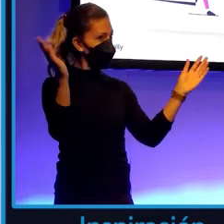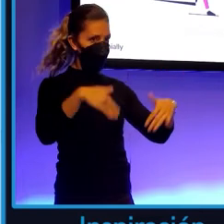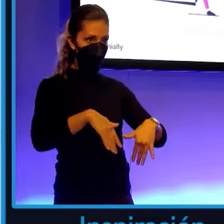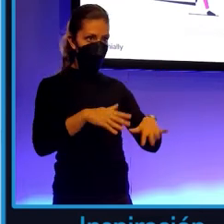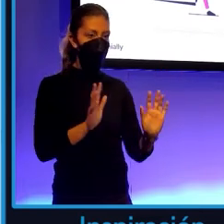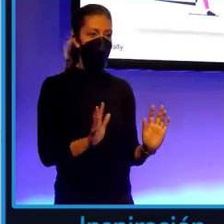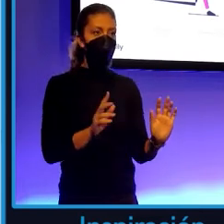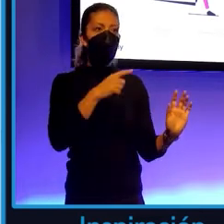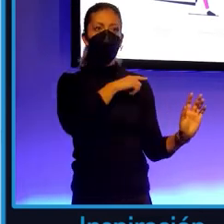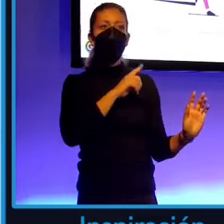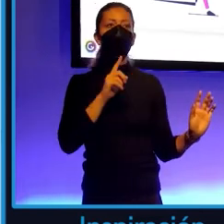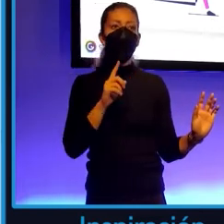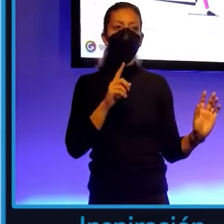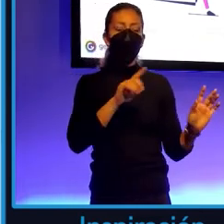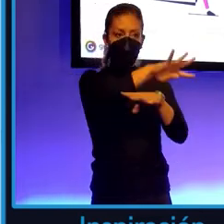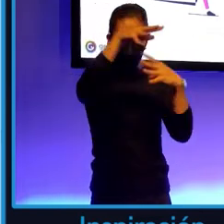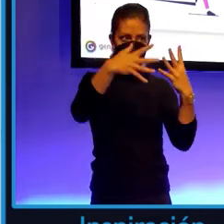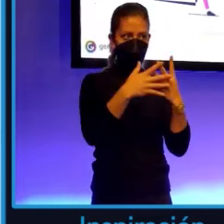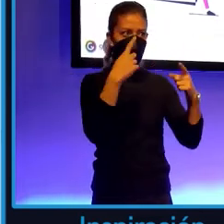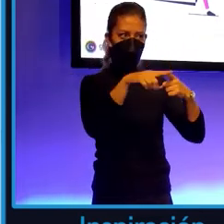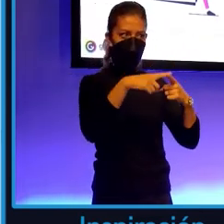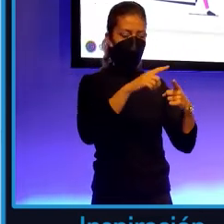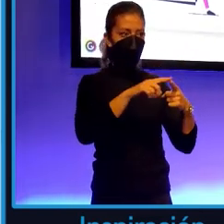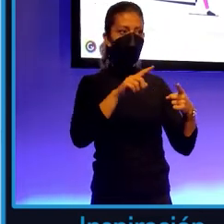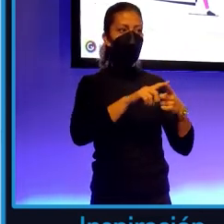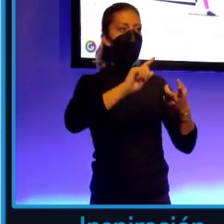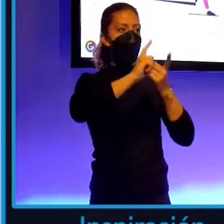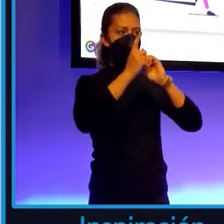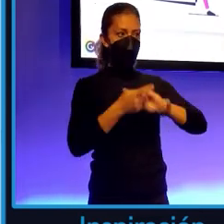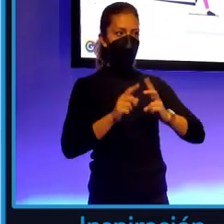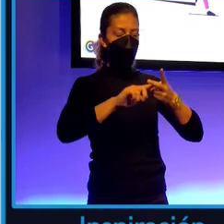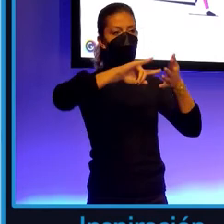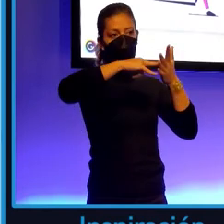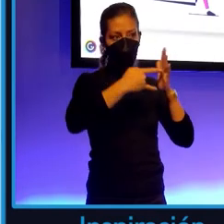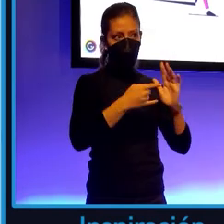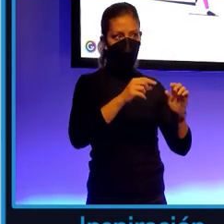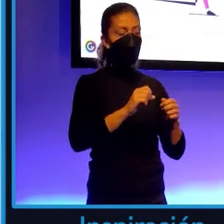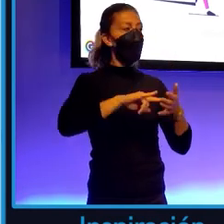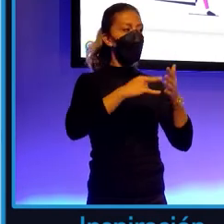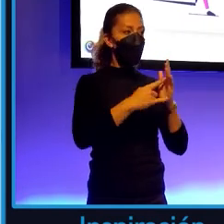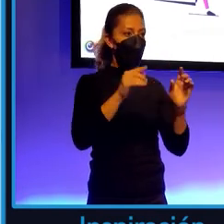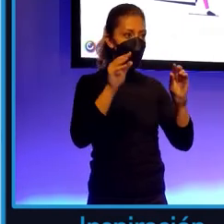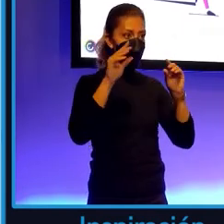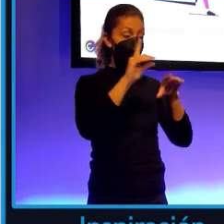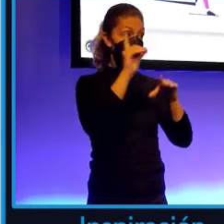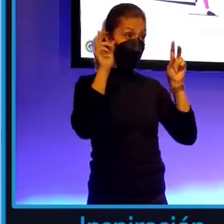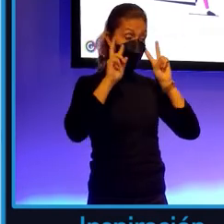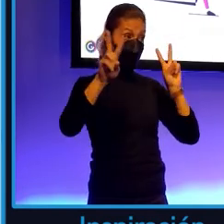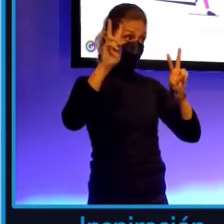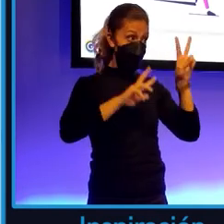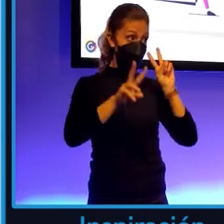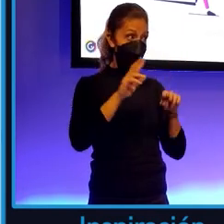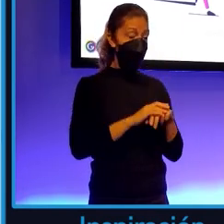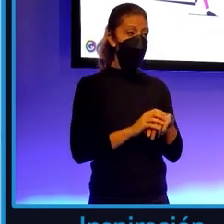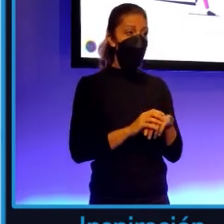directamente con nosotros internet de las cosas box change gamificación la tecnología virtual son ámbitos que incluso la formación